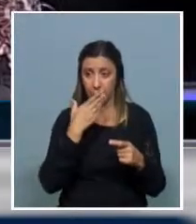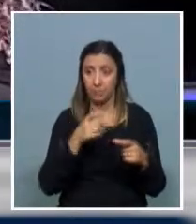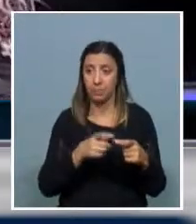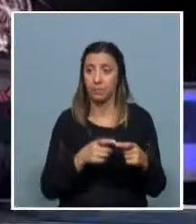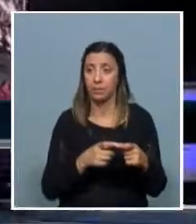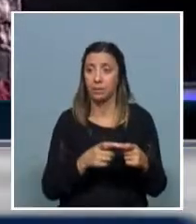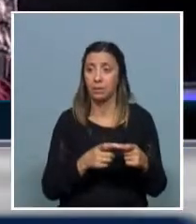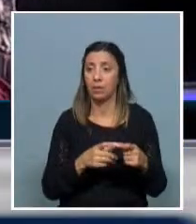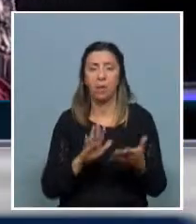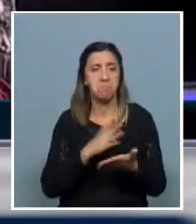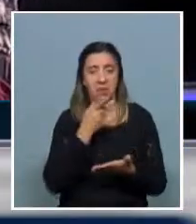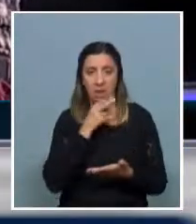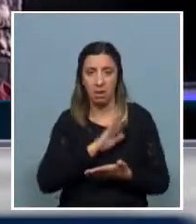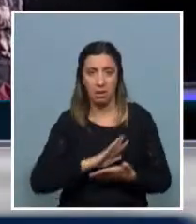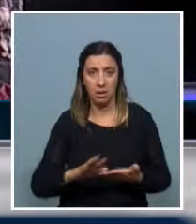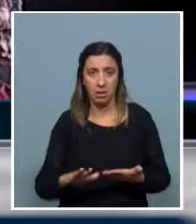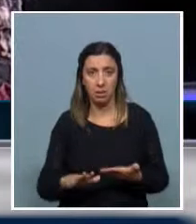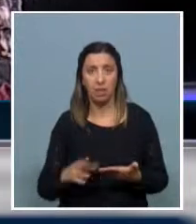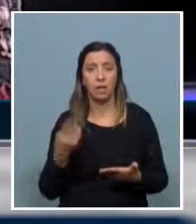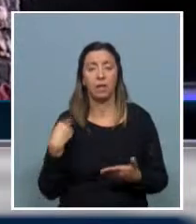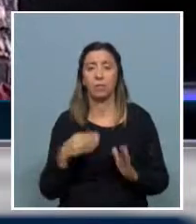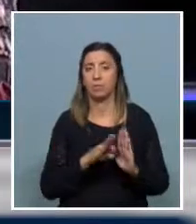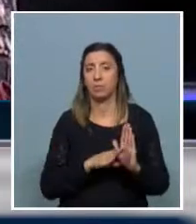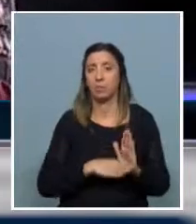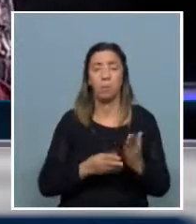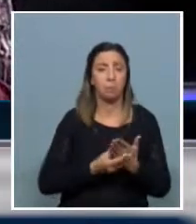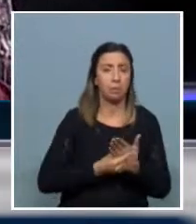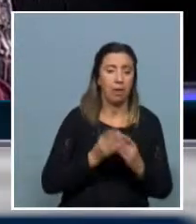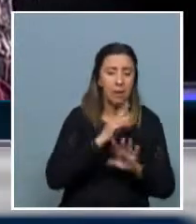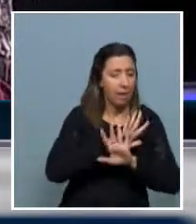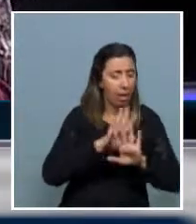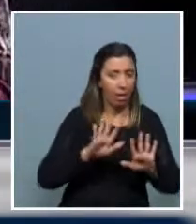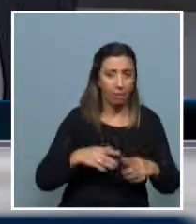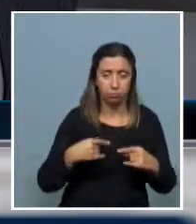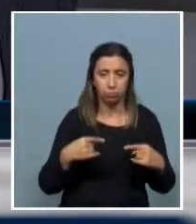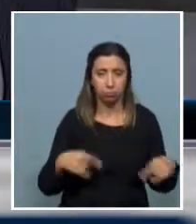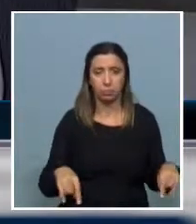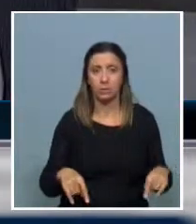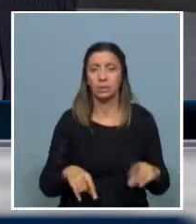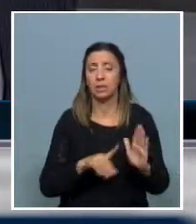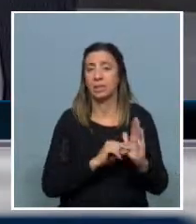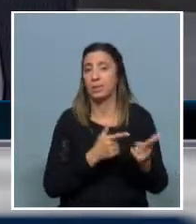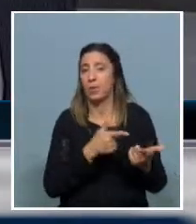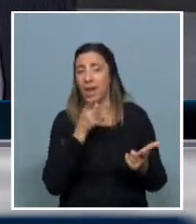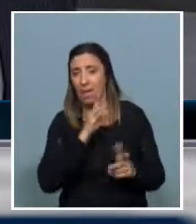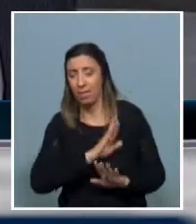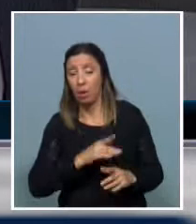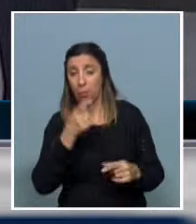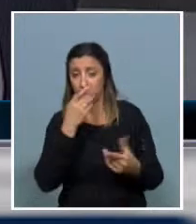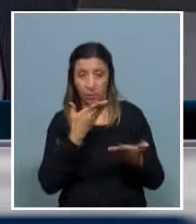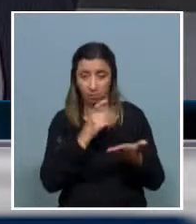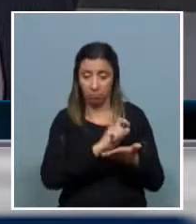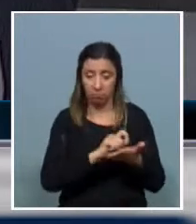un papelito, no había ni una resolución, ni de jefe de programa, ni ministerial, ni de su programa, ni mucho menos un decreto, un